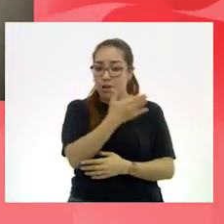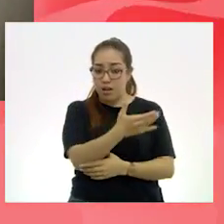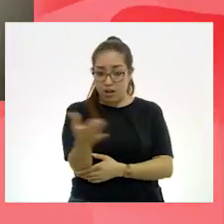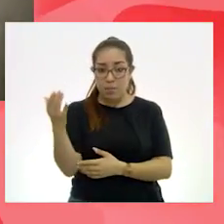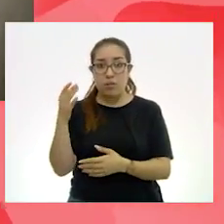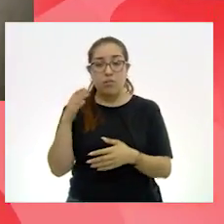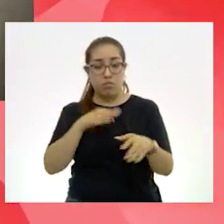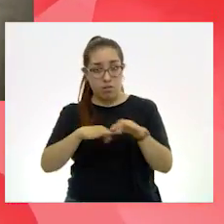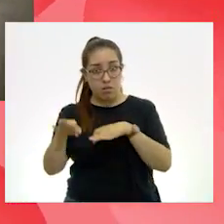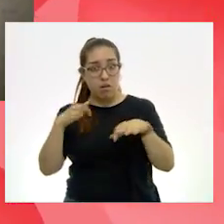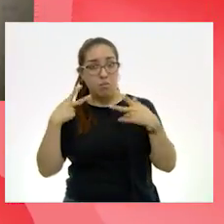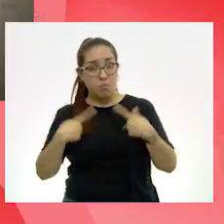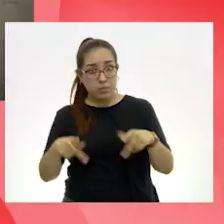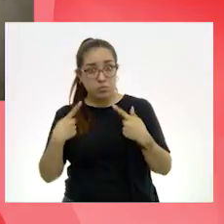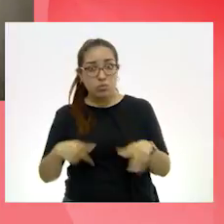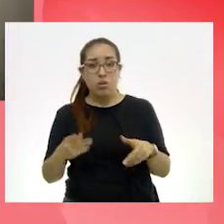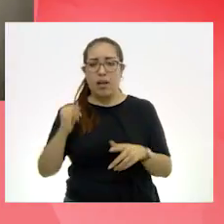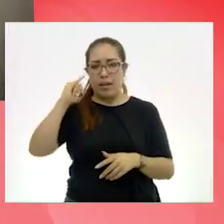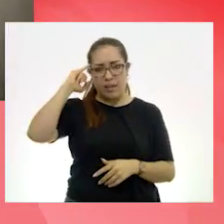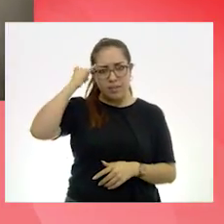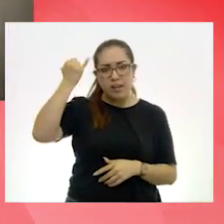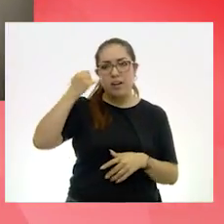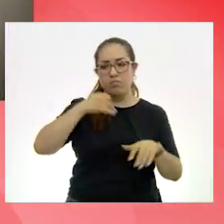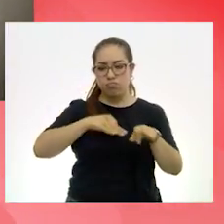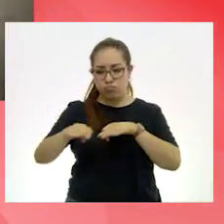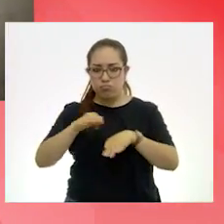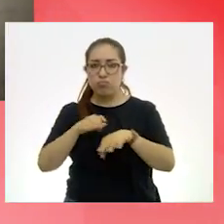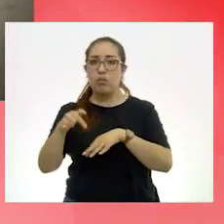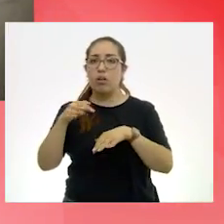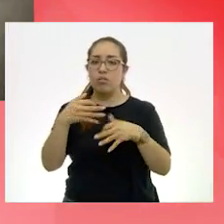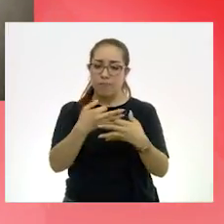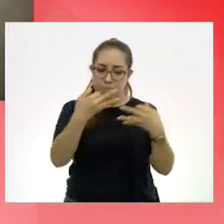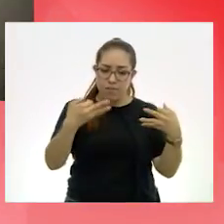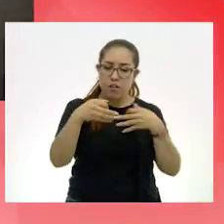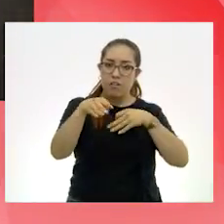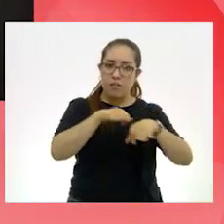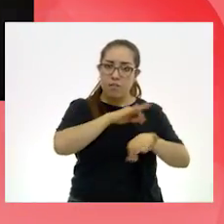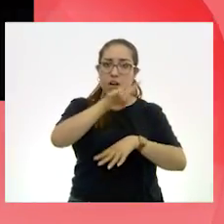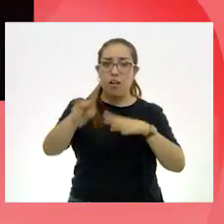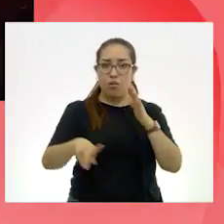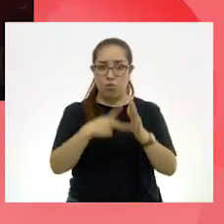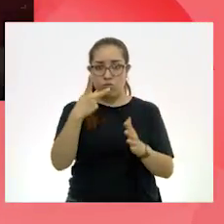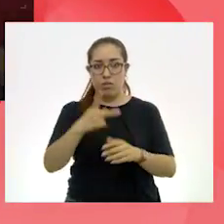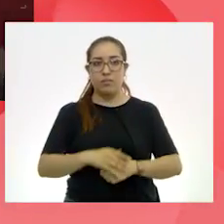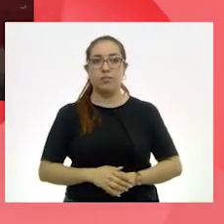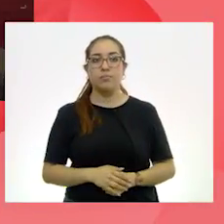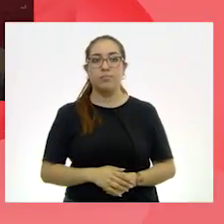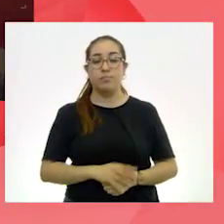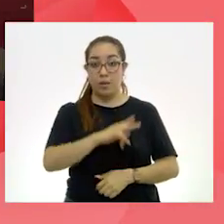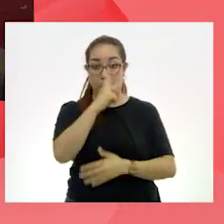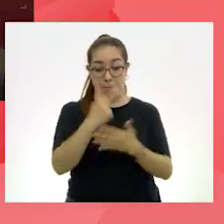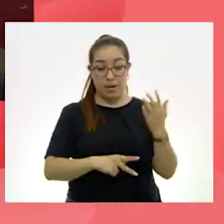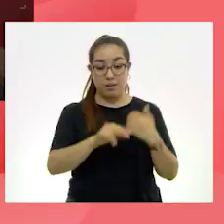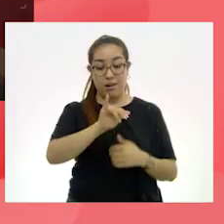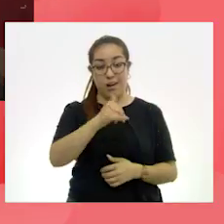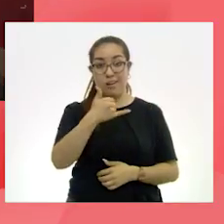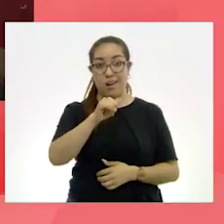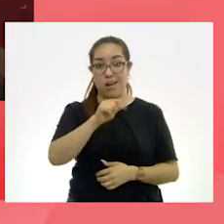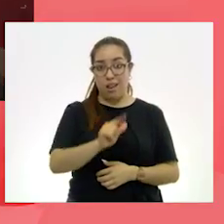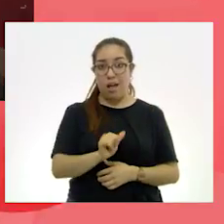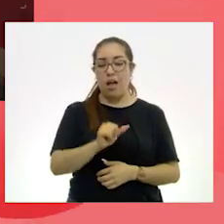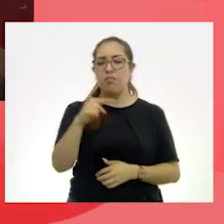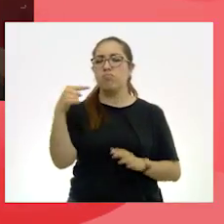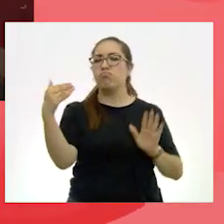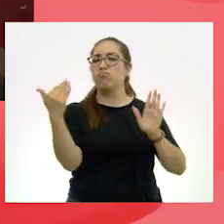obreros, de indígenas, de regreso a las tierras, de respeto a la pequeña propiedad. Del Plan de Ayala, sus